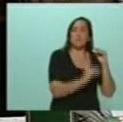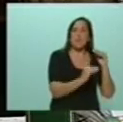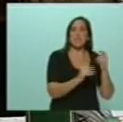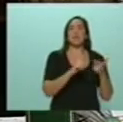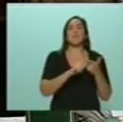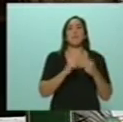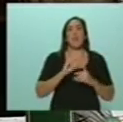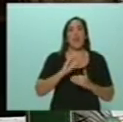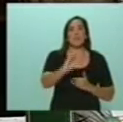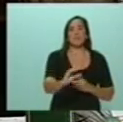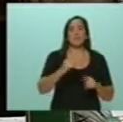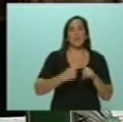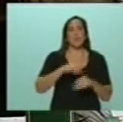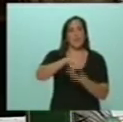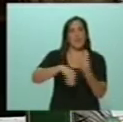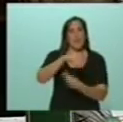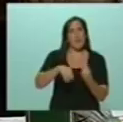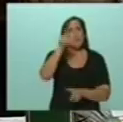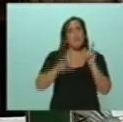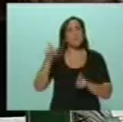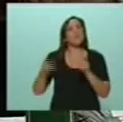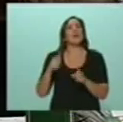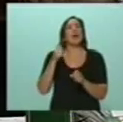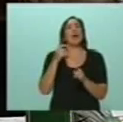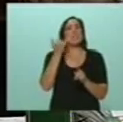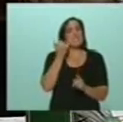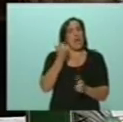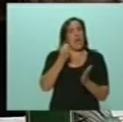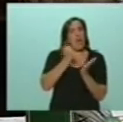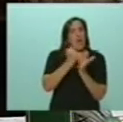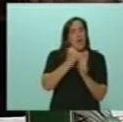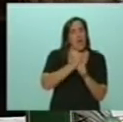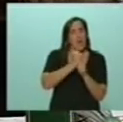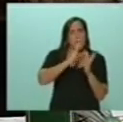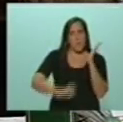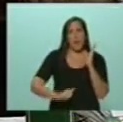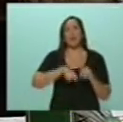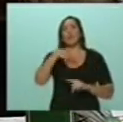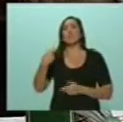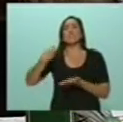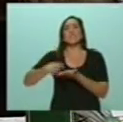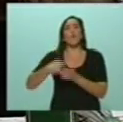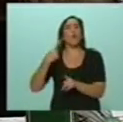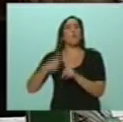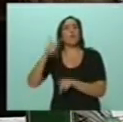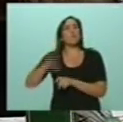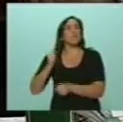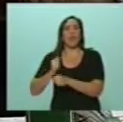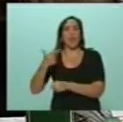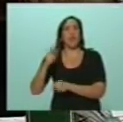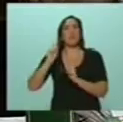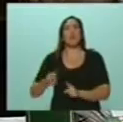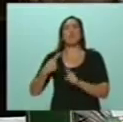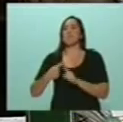la asignación familiar para los trabajadores registrados, al seguro de desempleo, a la asignación universal por hijo y a la asignación